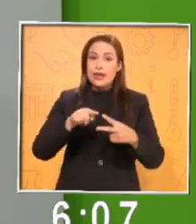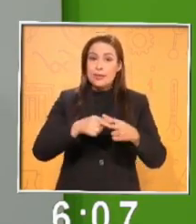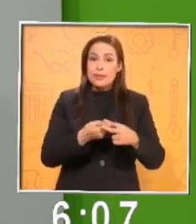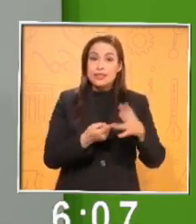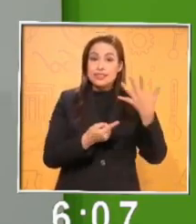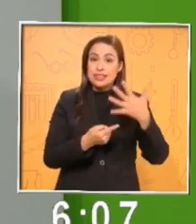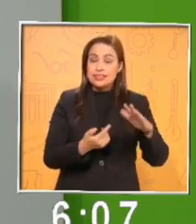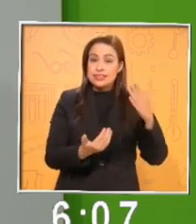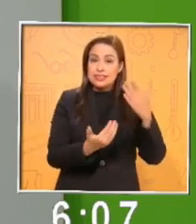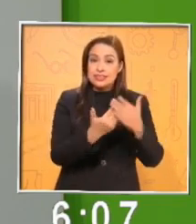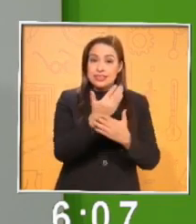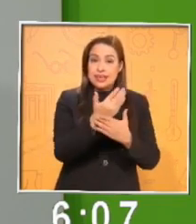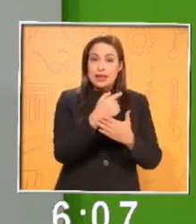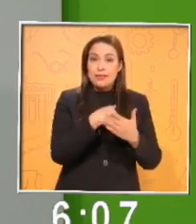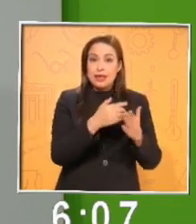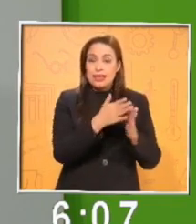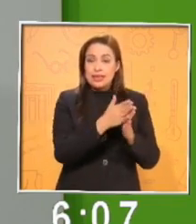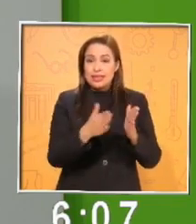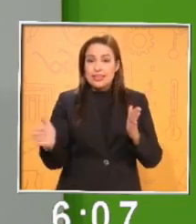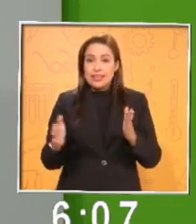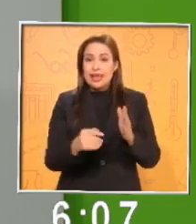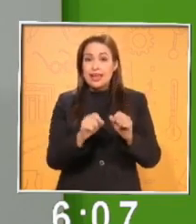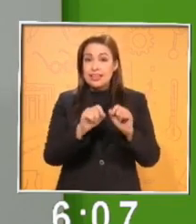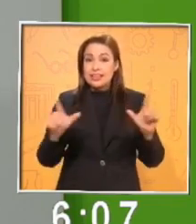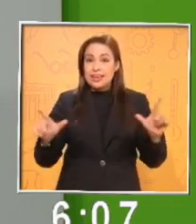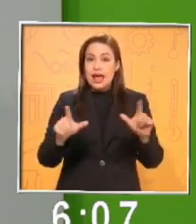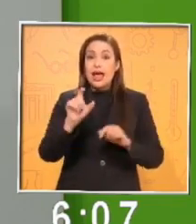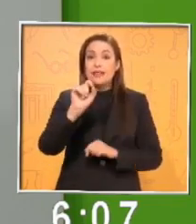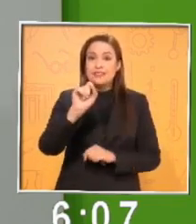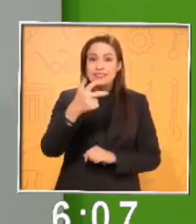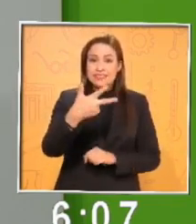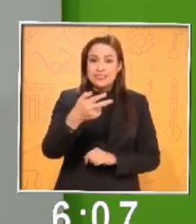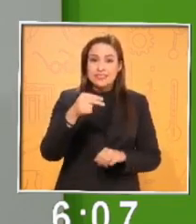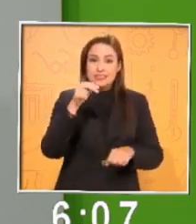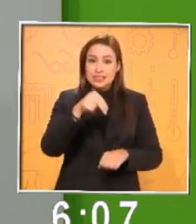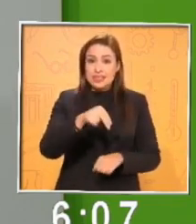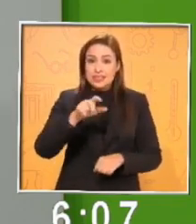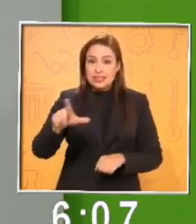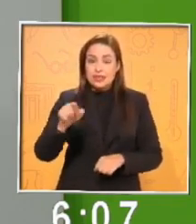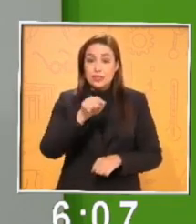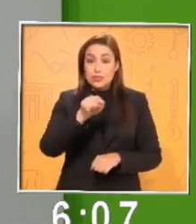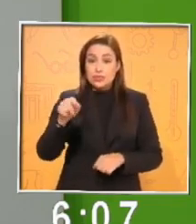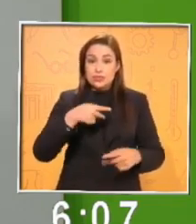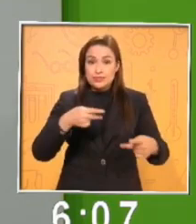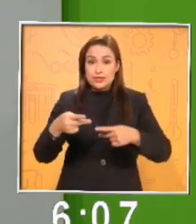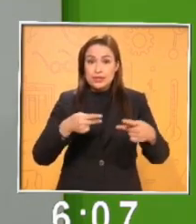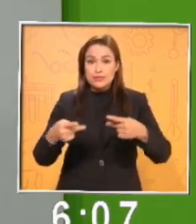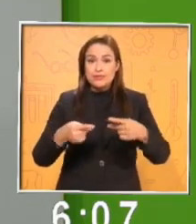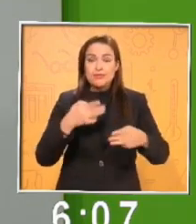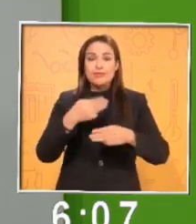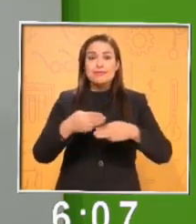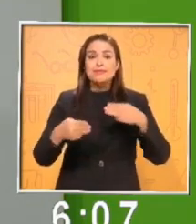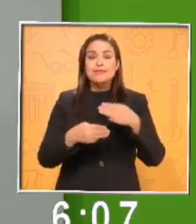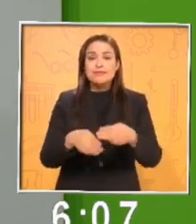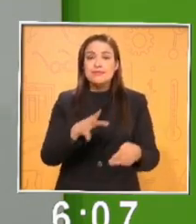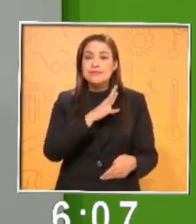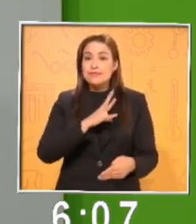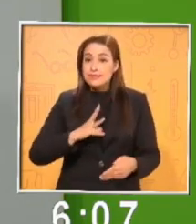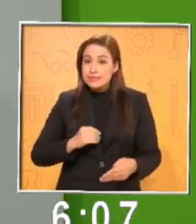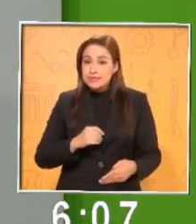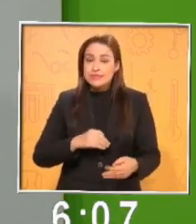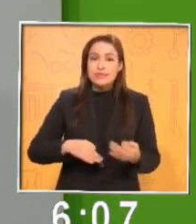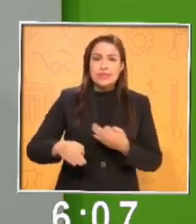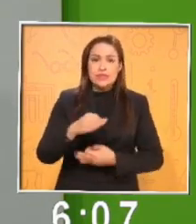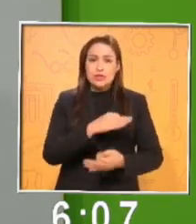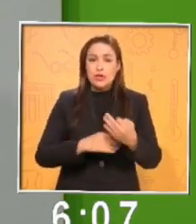esta señal, Canal 28 Nuevo León, para que esté muy al pendiente, prepare los materiales de sus hijos e hijas y lo siente